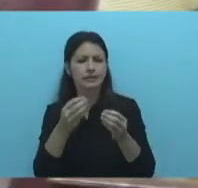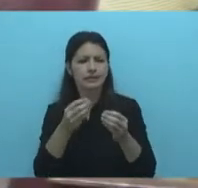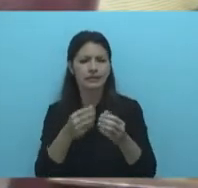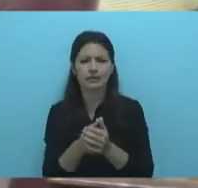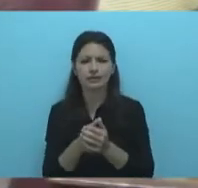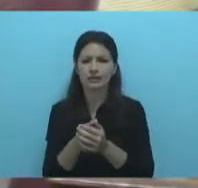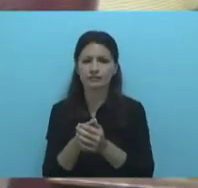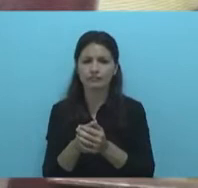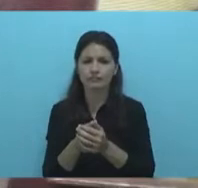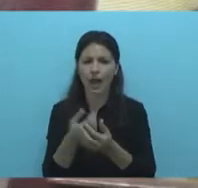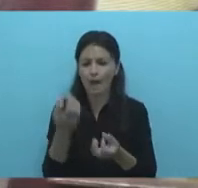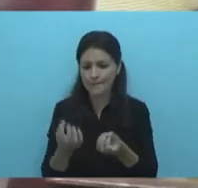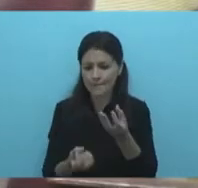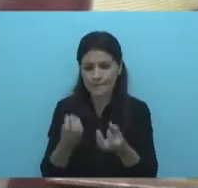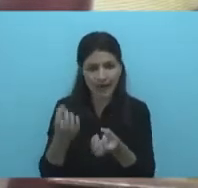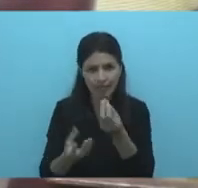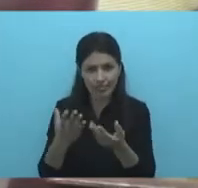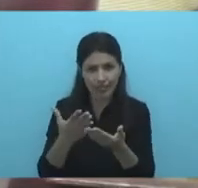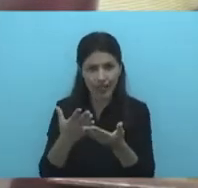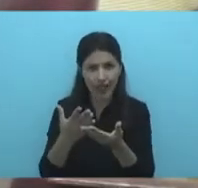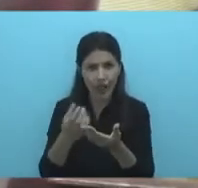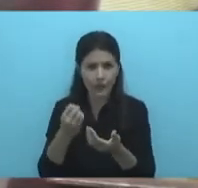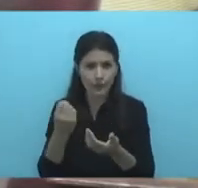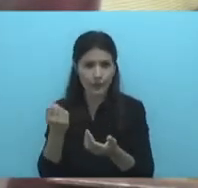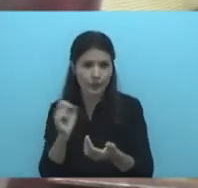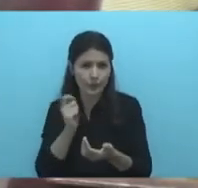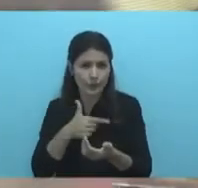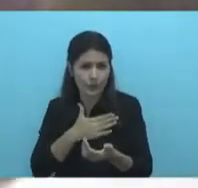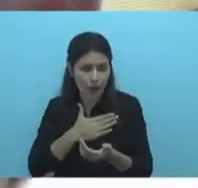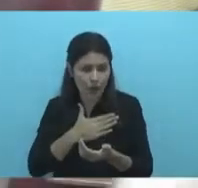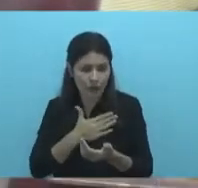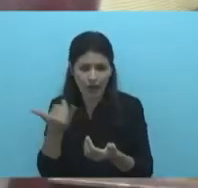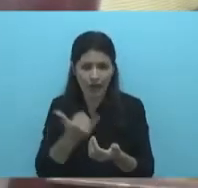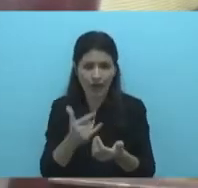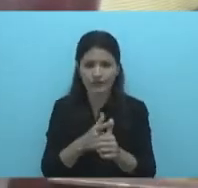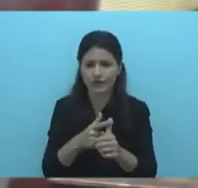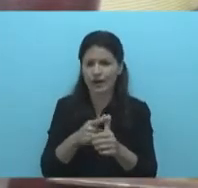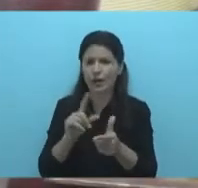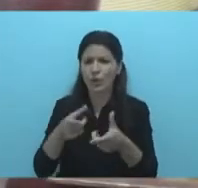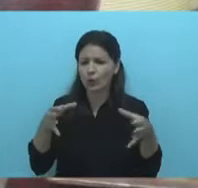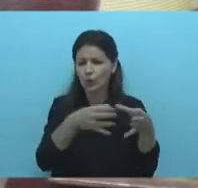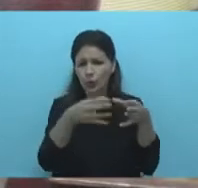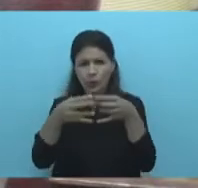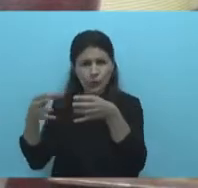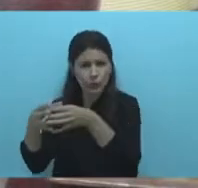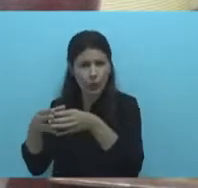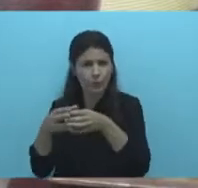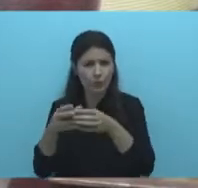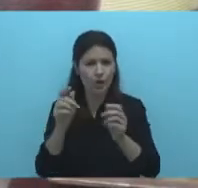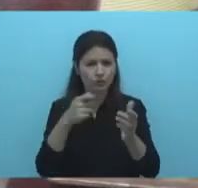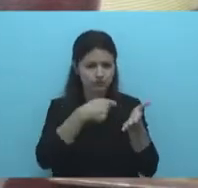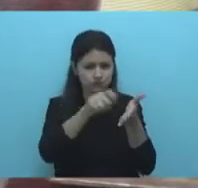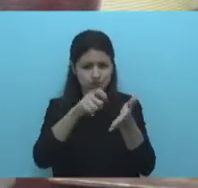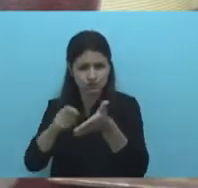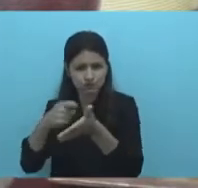el autoabastecimiento del cannabis, y luego de las modificaciones que se hicieron en comisiones, la última dictamen